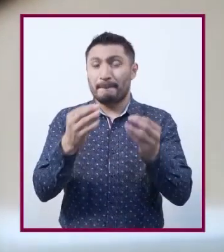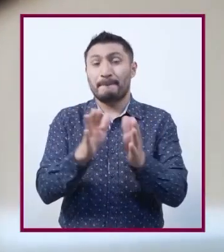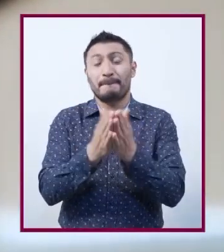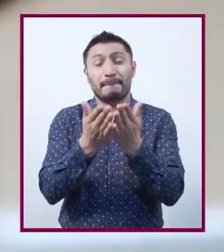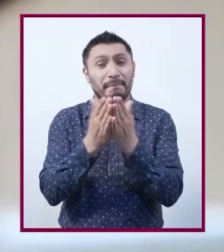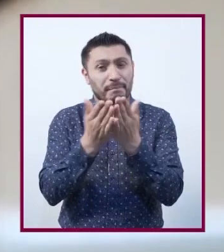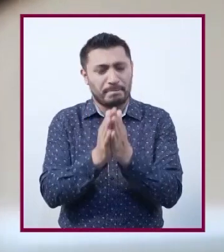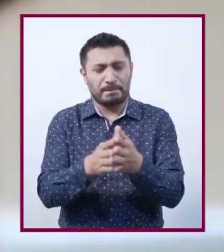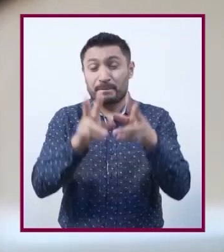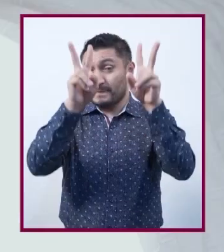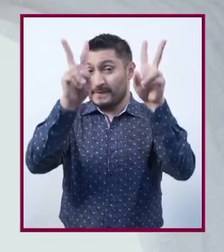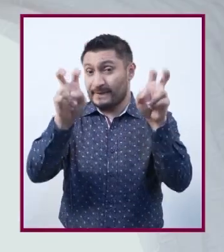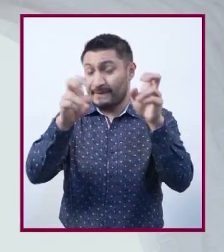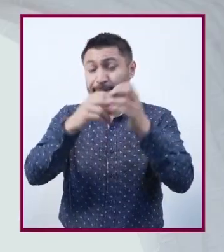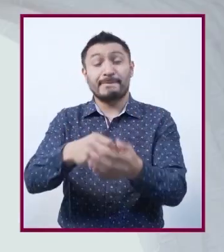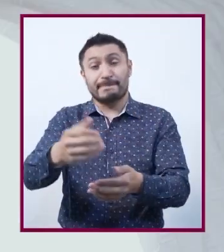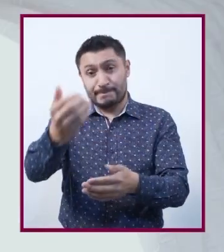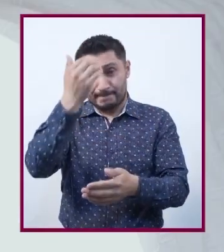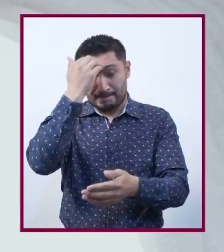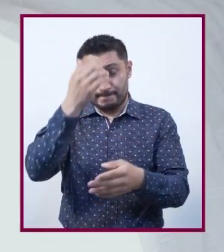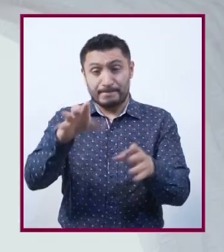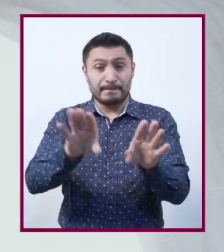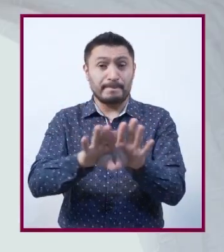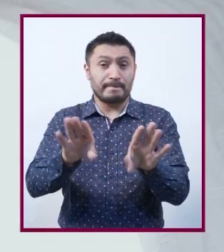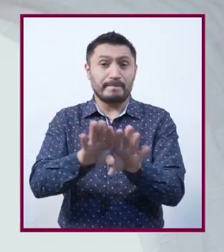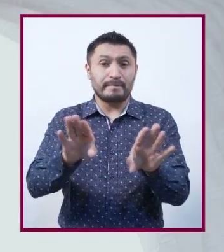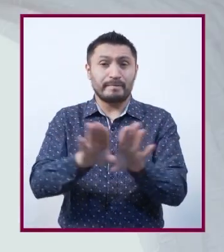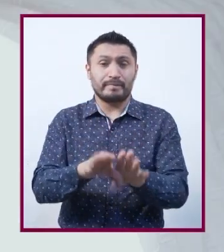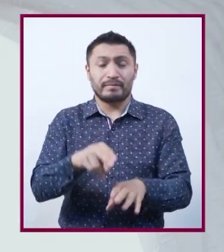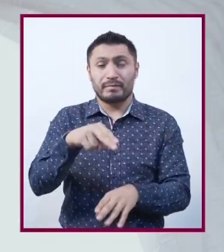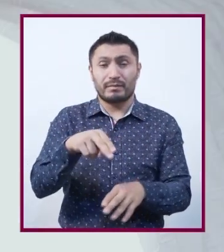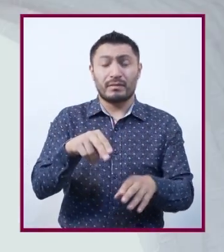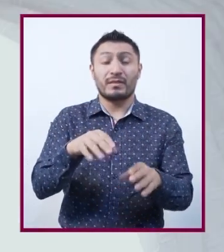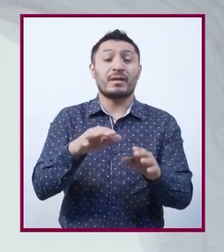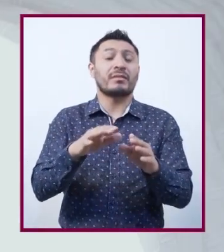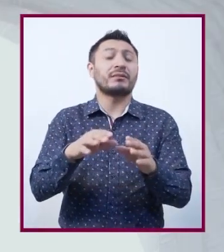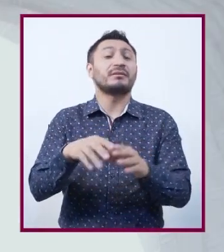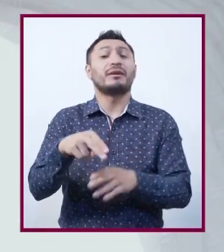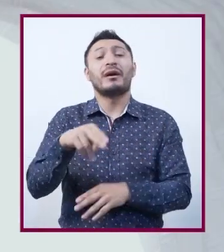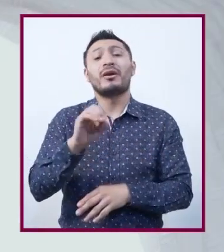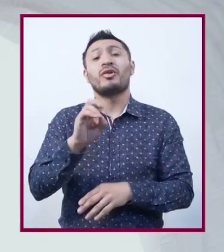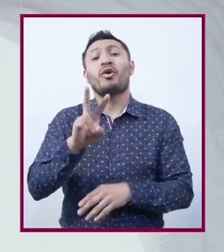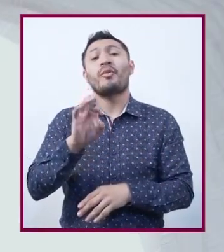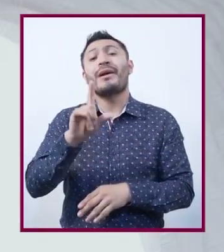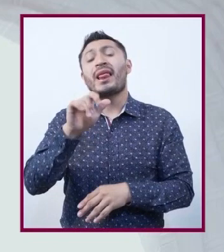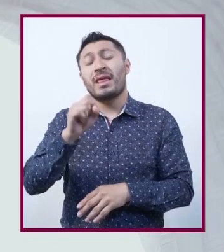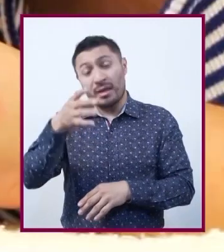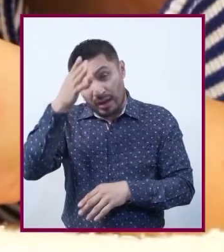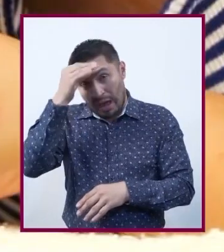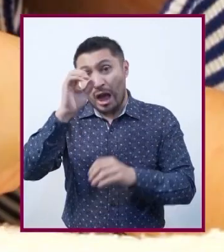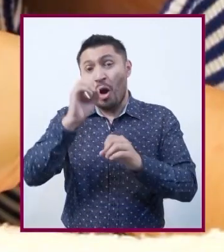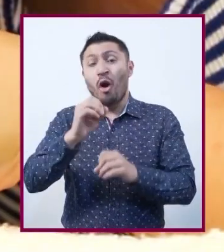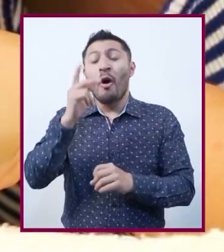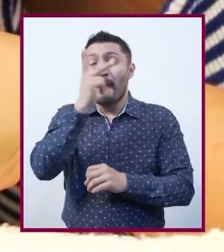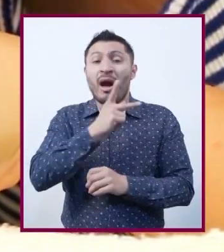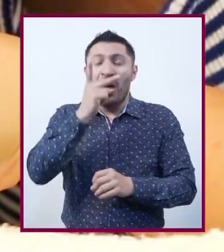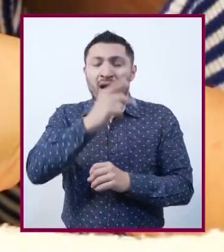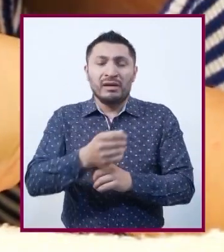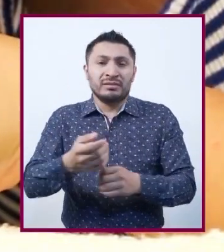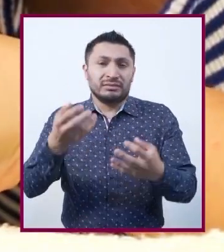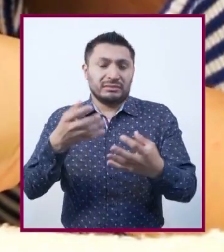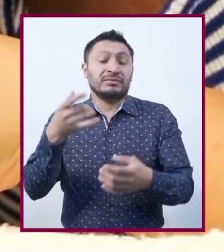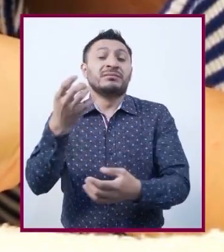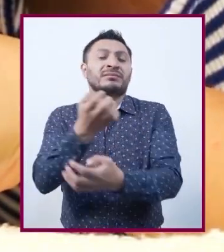novelas que tocan este tema y se conocen genéricamente como novelas de aprendizaje o pedagógicas, en cuyas tramas